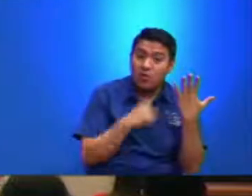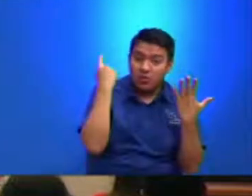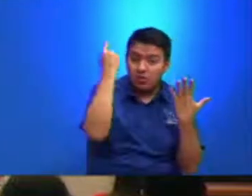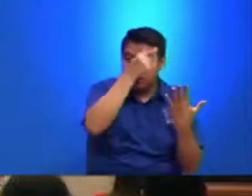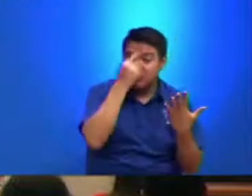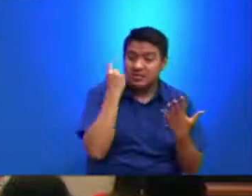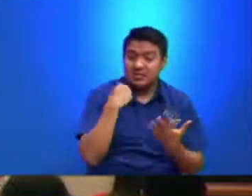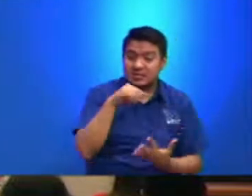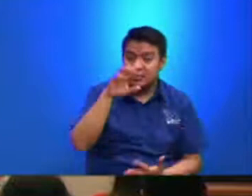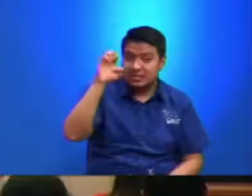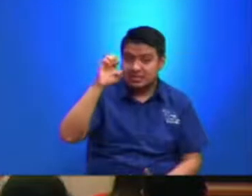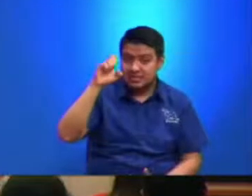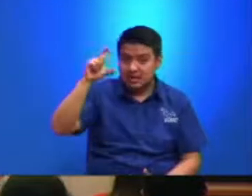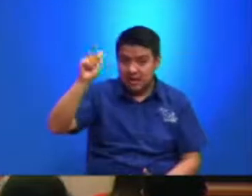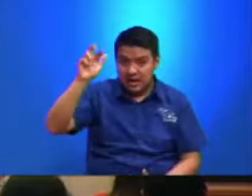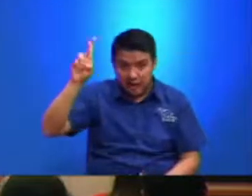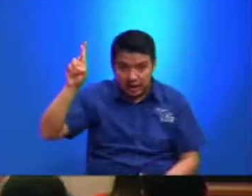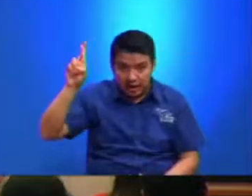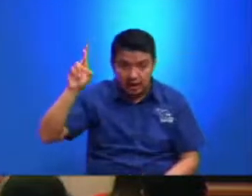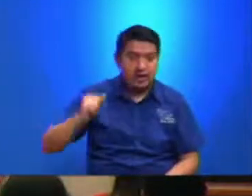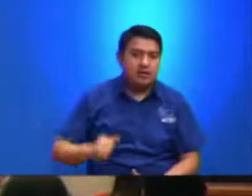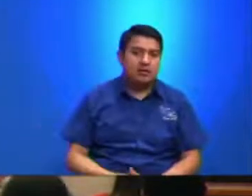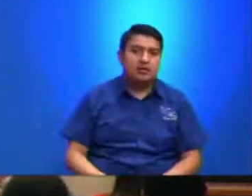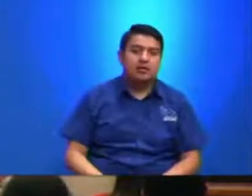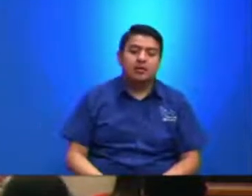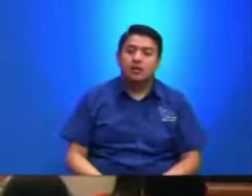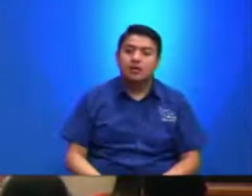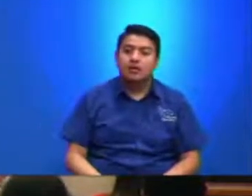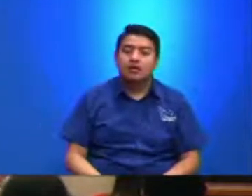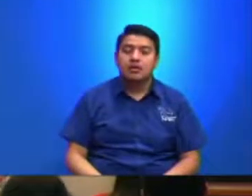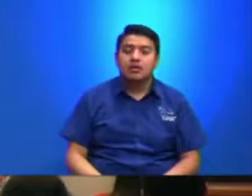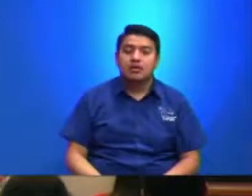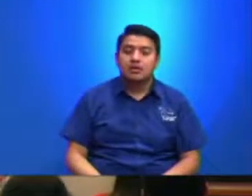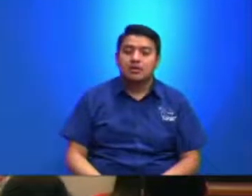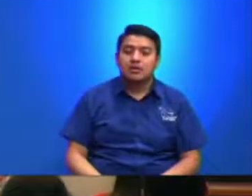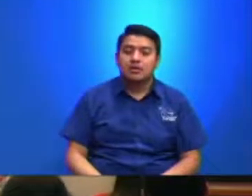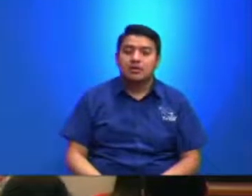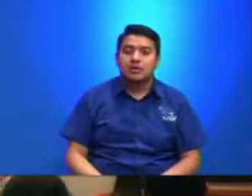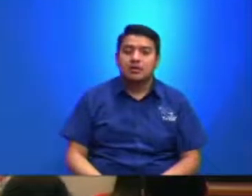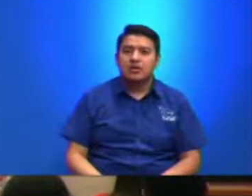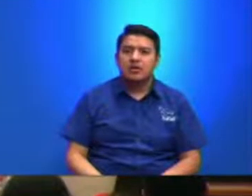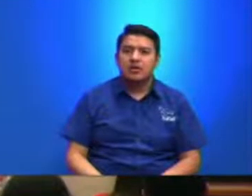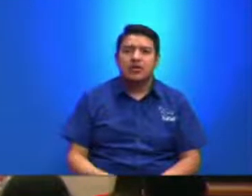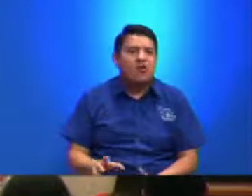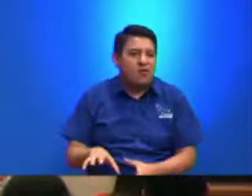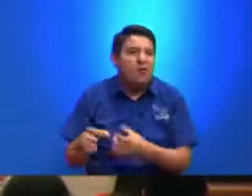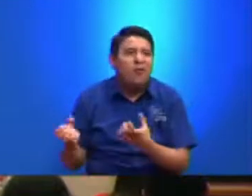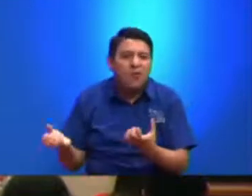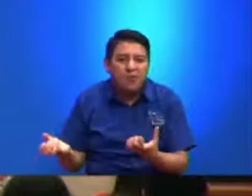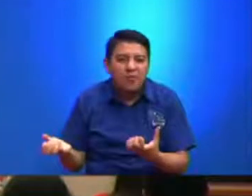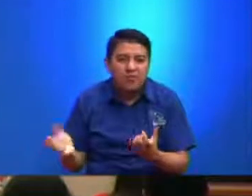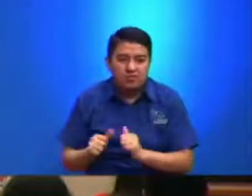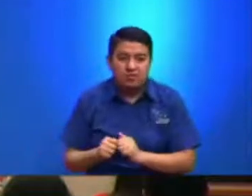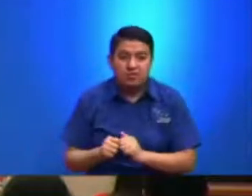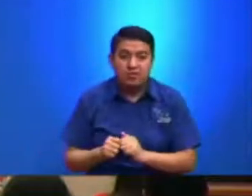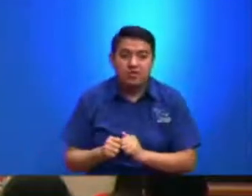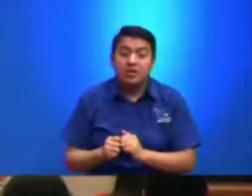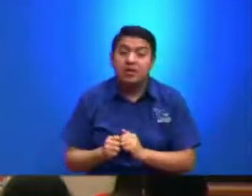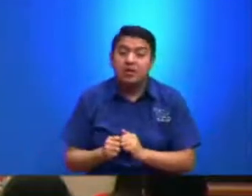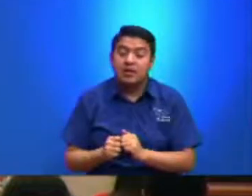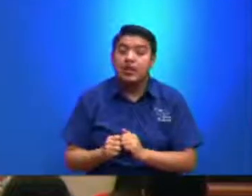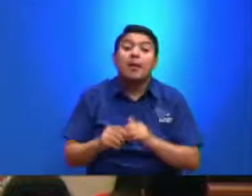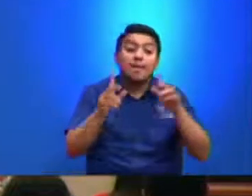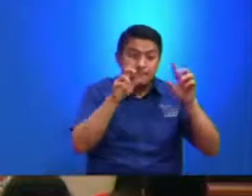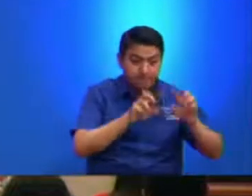se seca la mano y cómo podemos hacer para que no esté así. Porque el propósito es sacar a la gente de la,